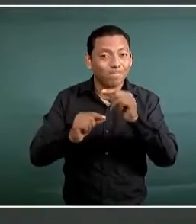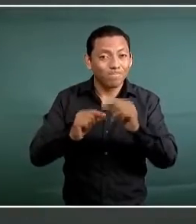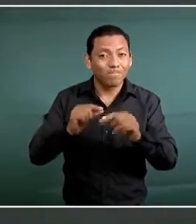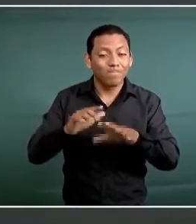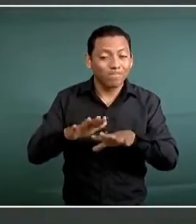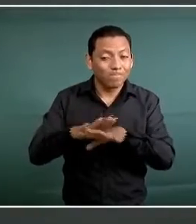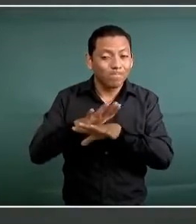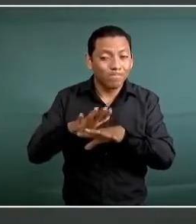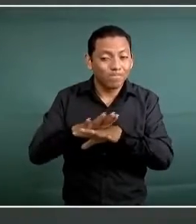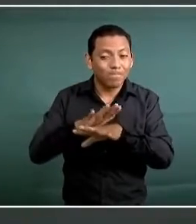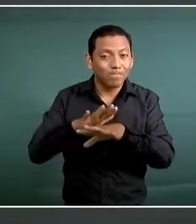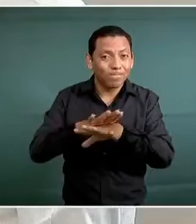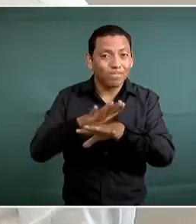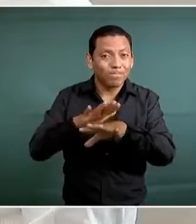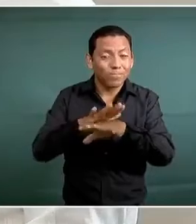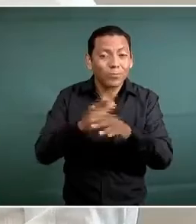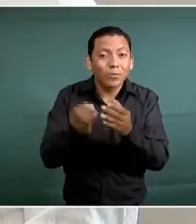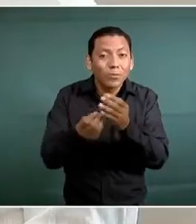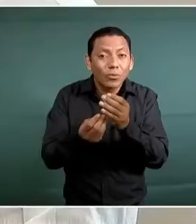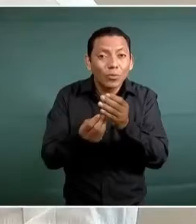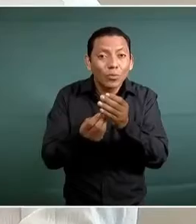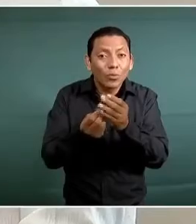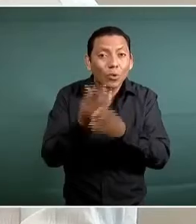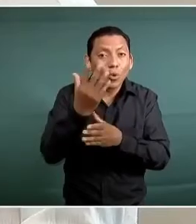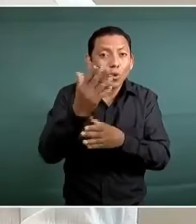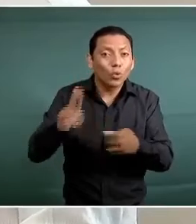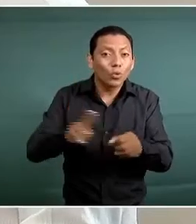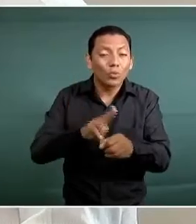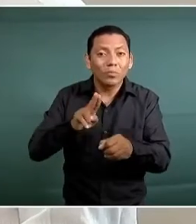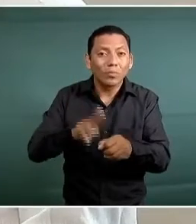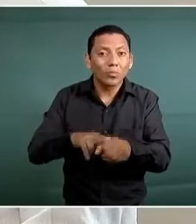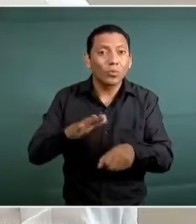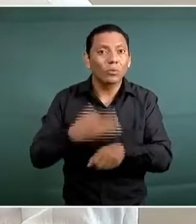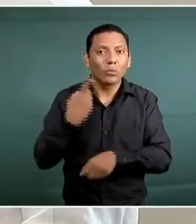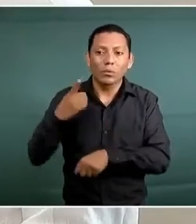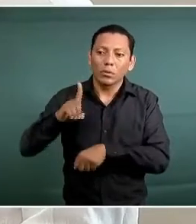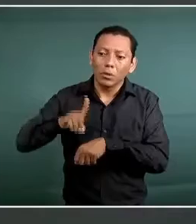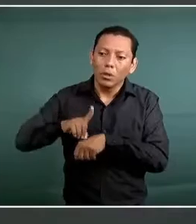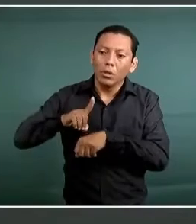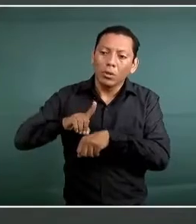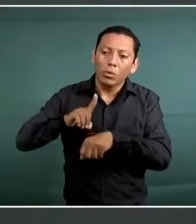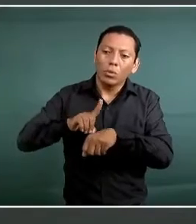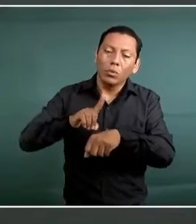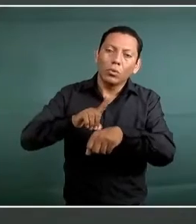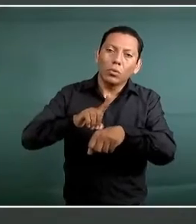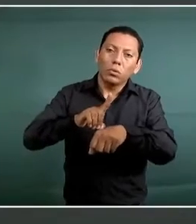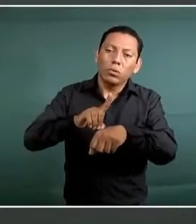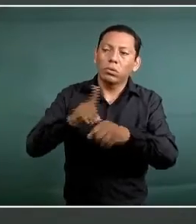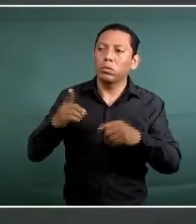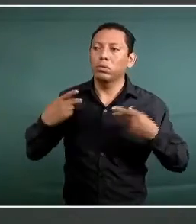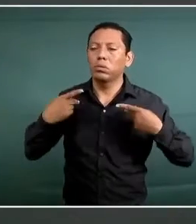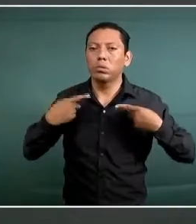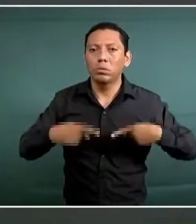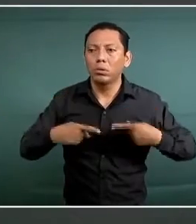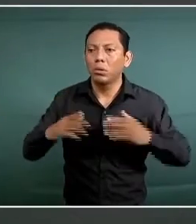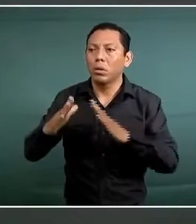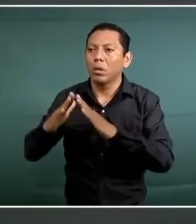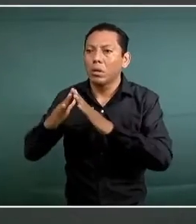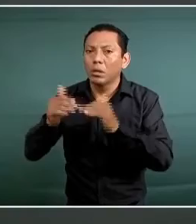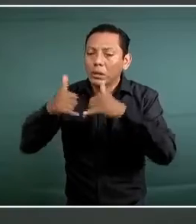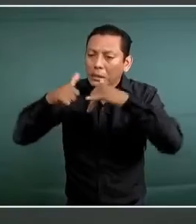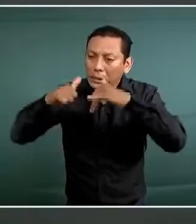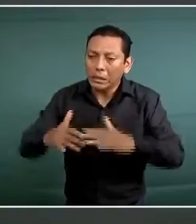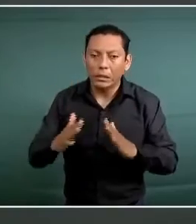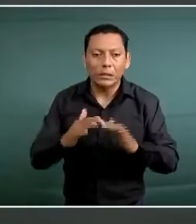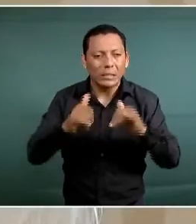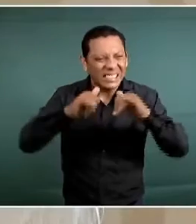caminando hacia la nueva normalidad porque ya son muchos días y la gente ha hecho un gran